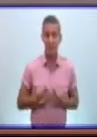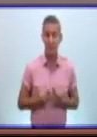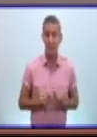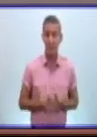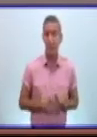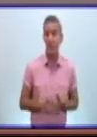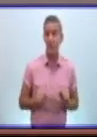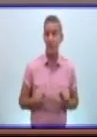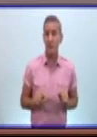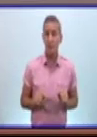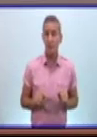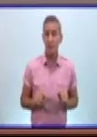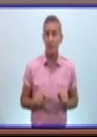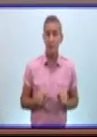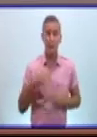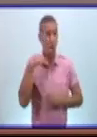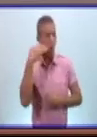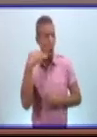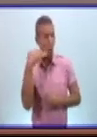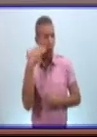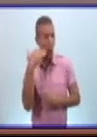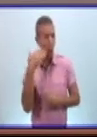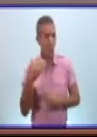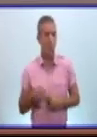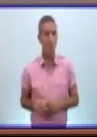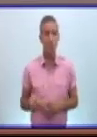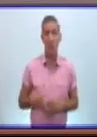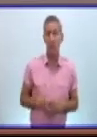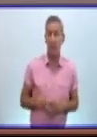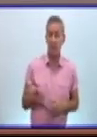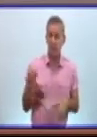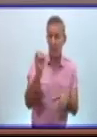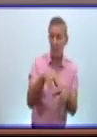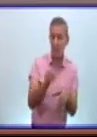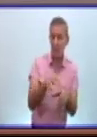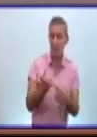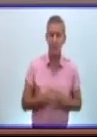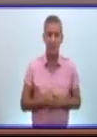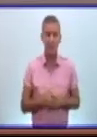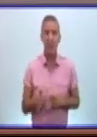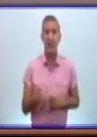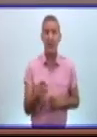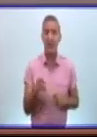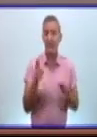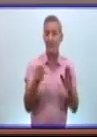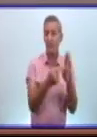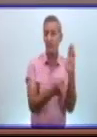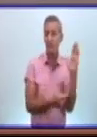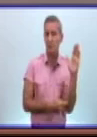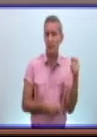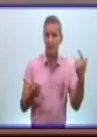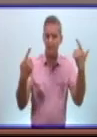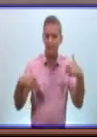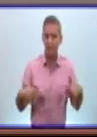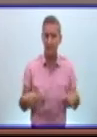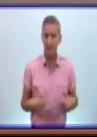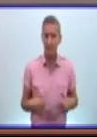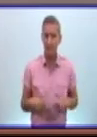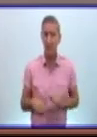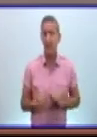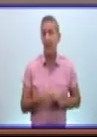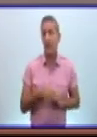refiero al color y al estado de agregación. Estas propiedades físicas que son comunes permiten establecer